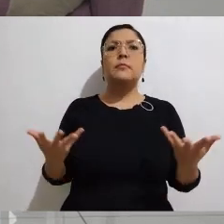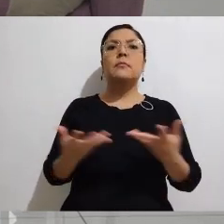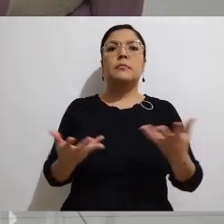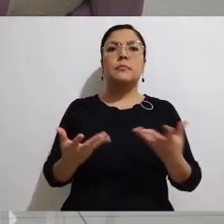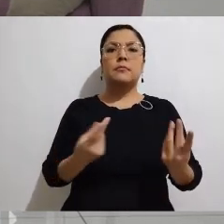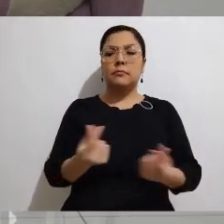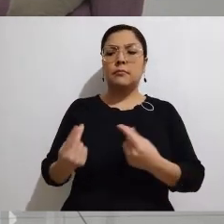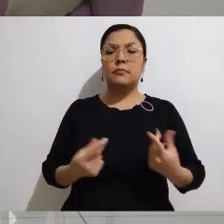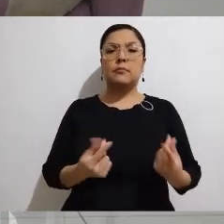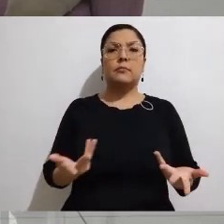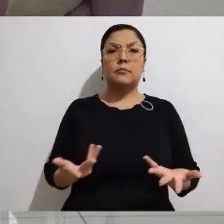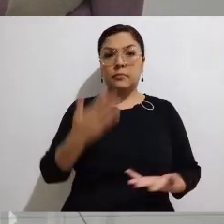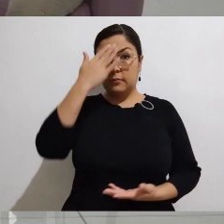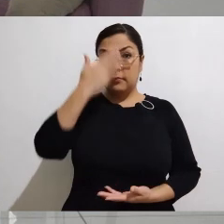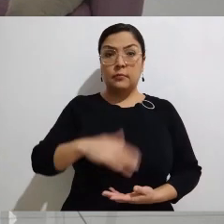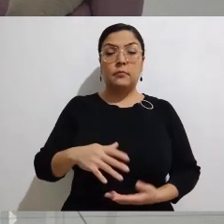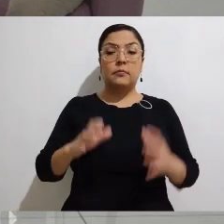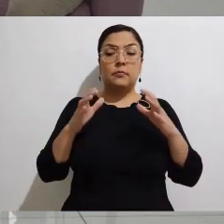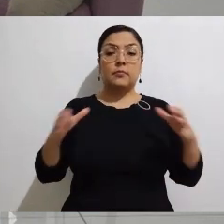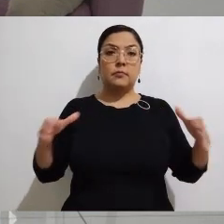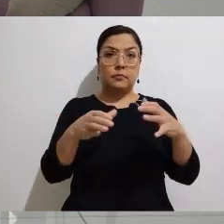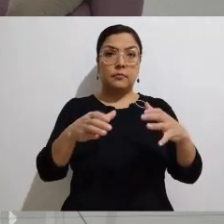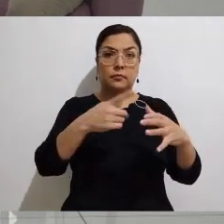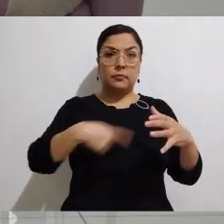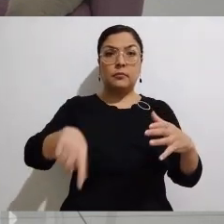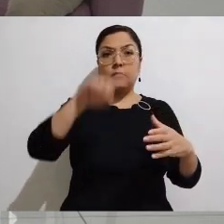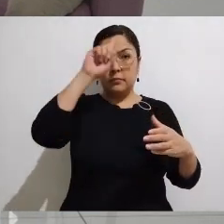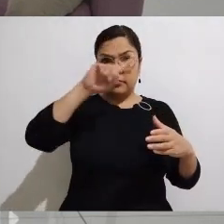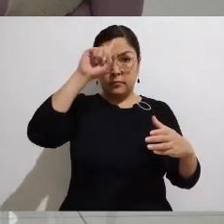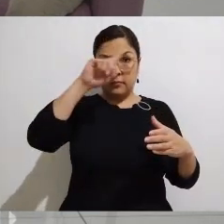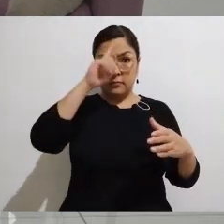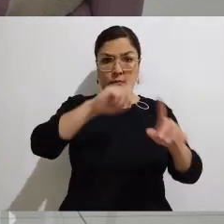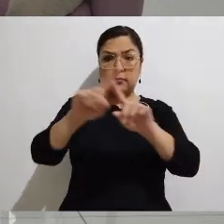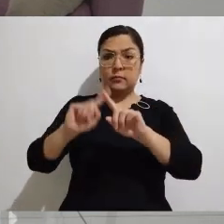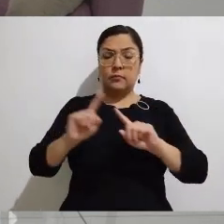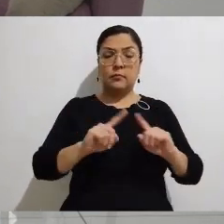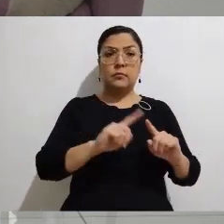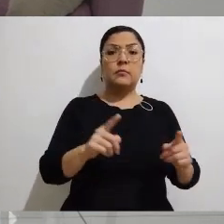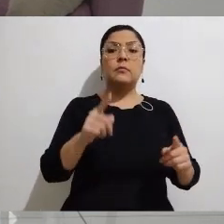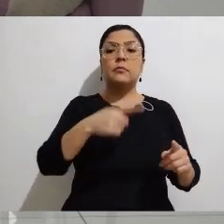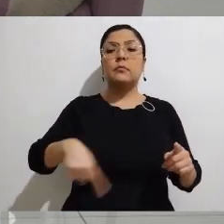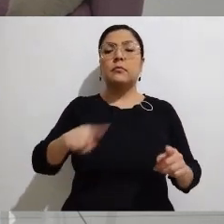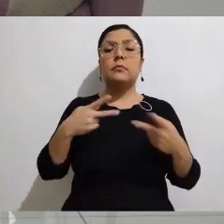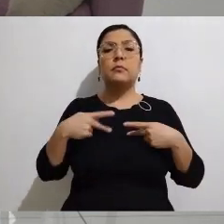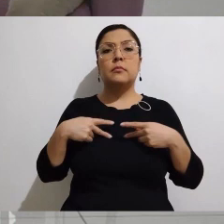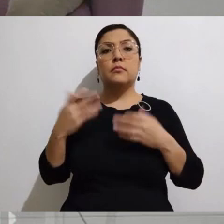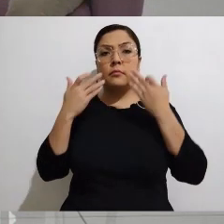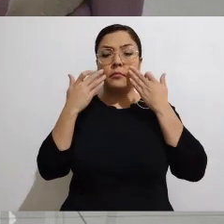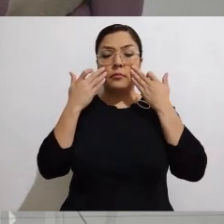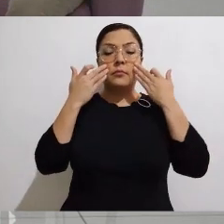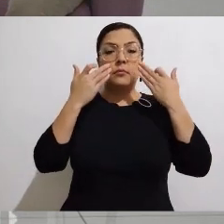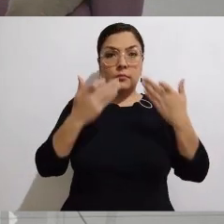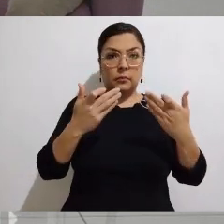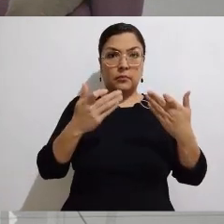Consejo General, que es el órgano máximo de dirección, es el que la gente ve en nuestras transmisiones que hacemos a través de nuestras redes sociales,